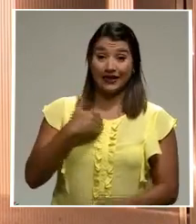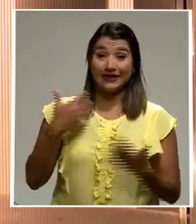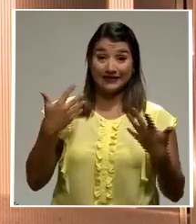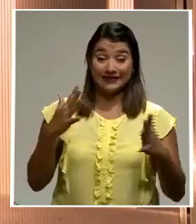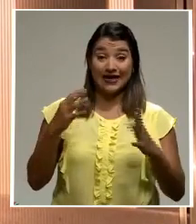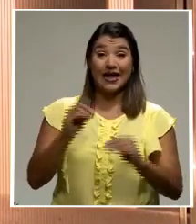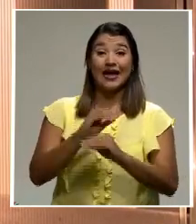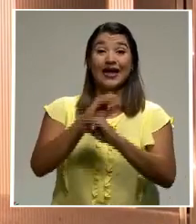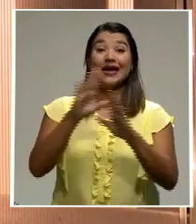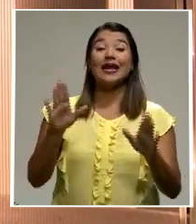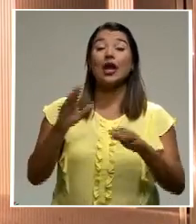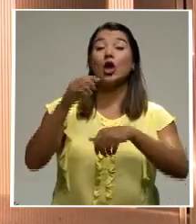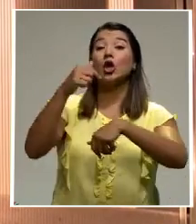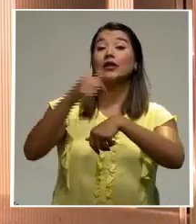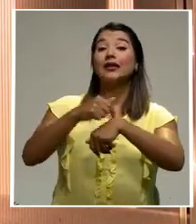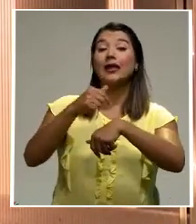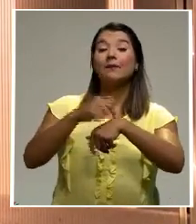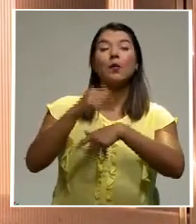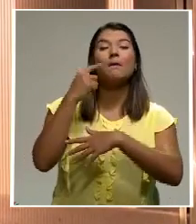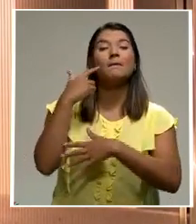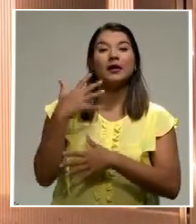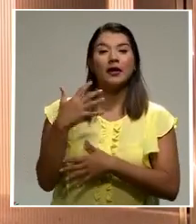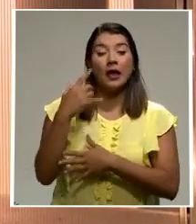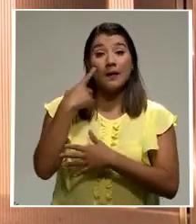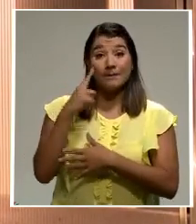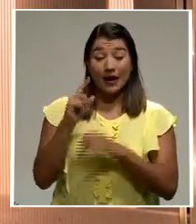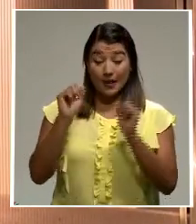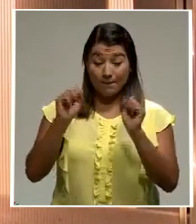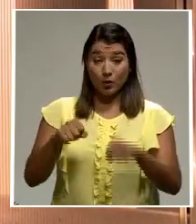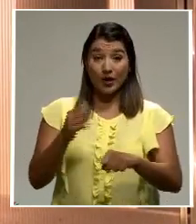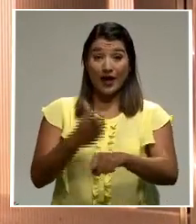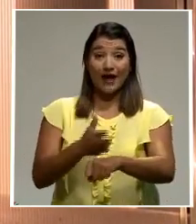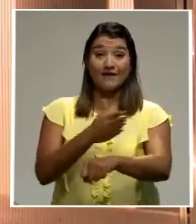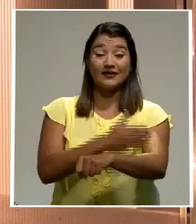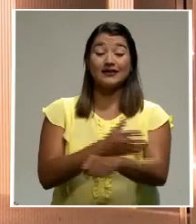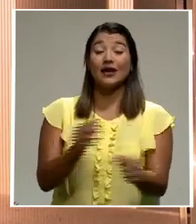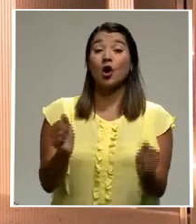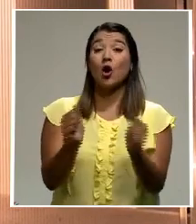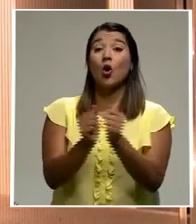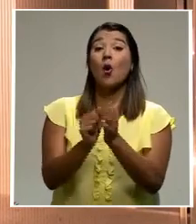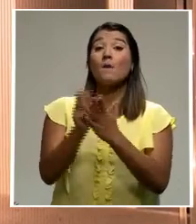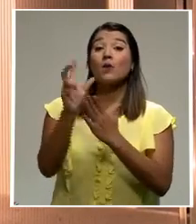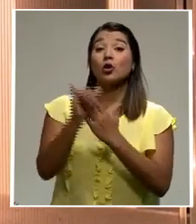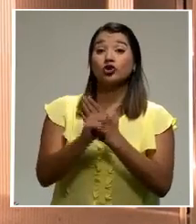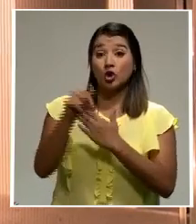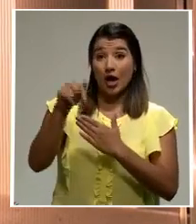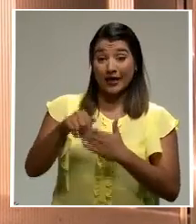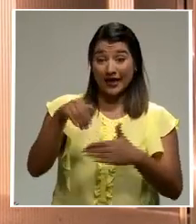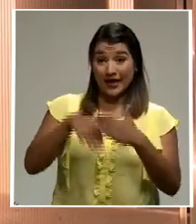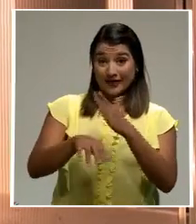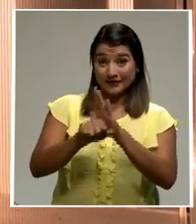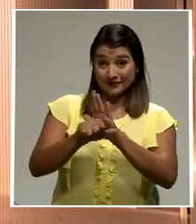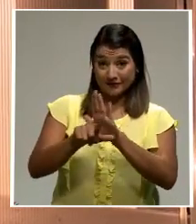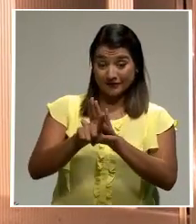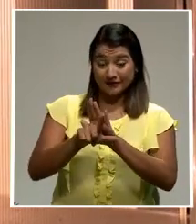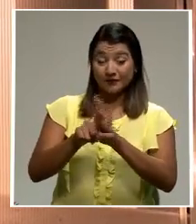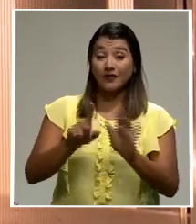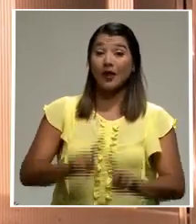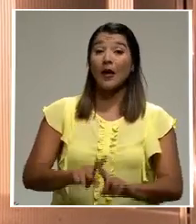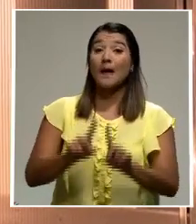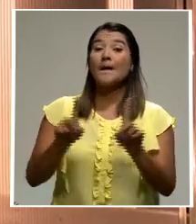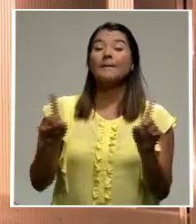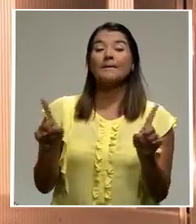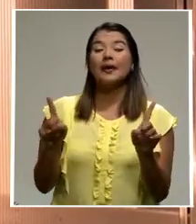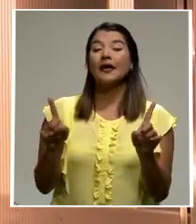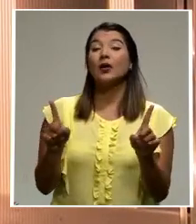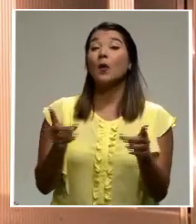el tiempo para que se dé lo que es el avance de estos proyectos acá en el Congreso. Eso sí, ha